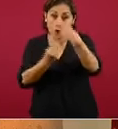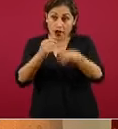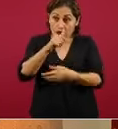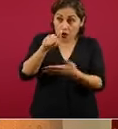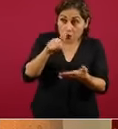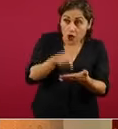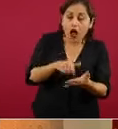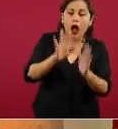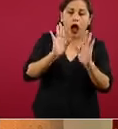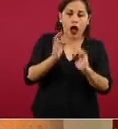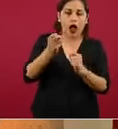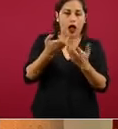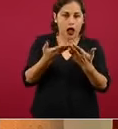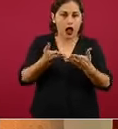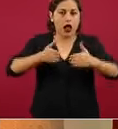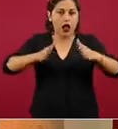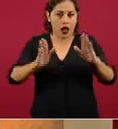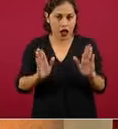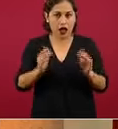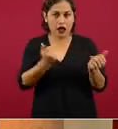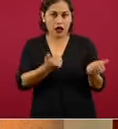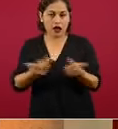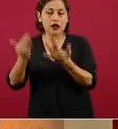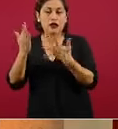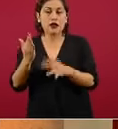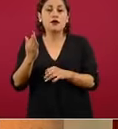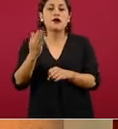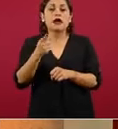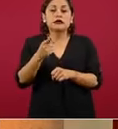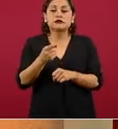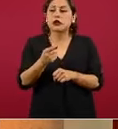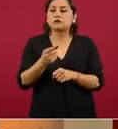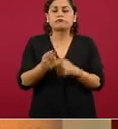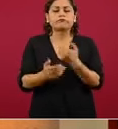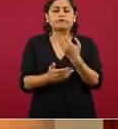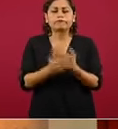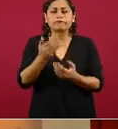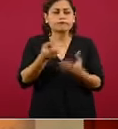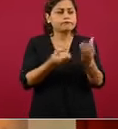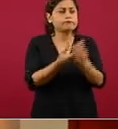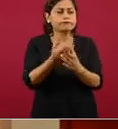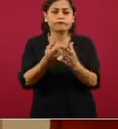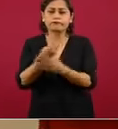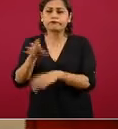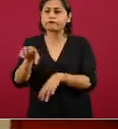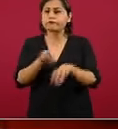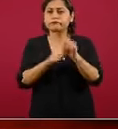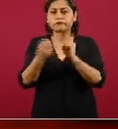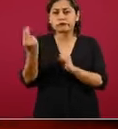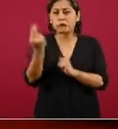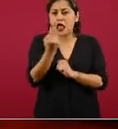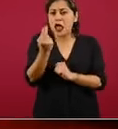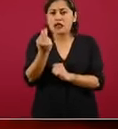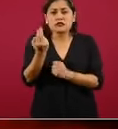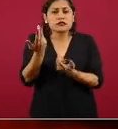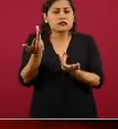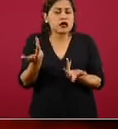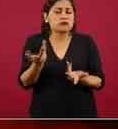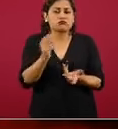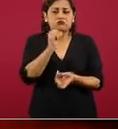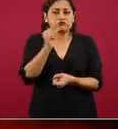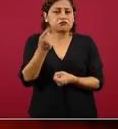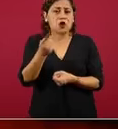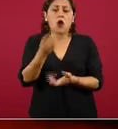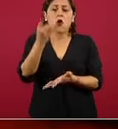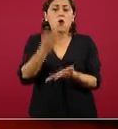única necesidad o posibilidad que tienen de salir es a este tipo de actividades esenciales. Entonces, conforme